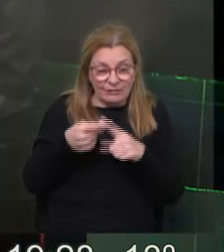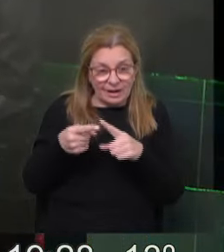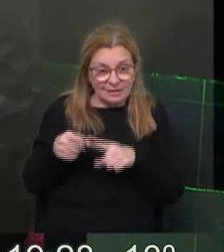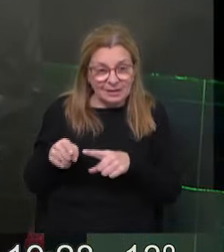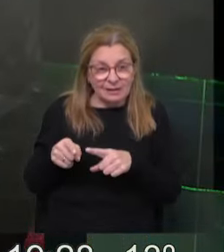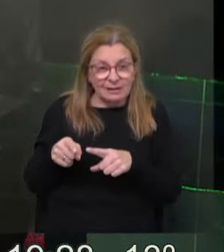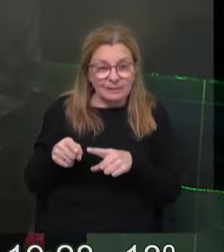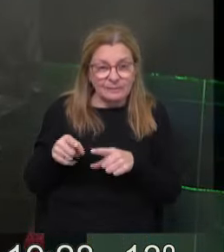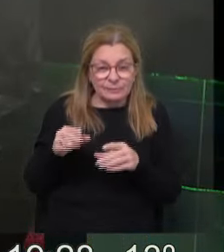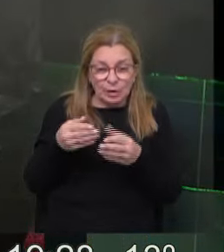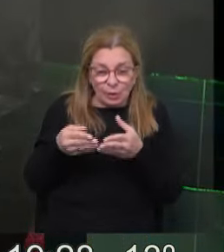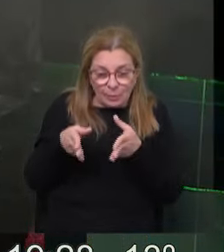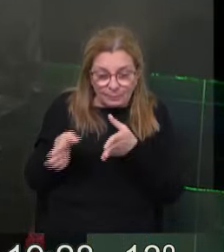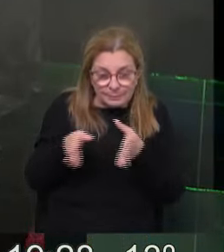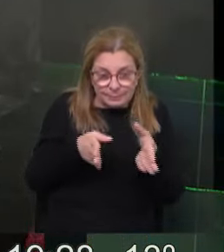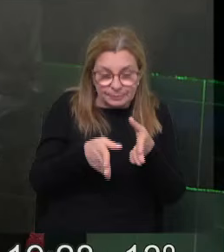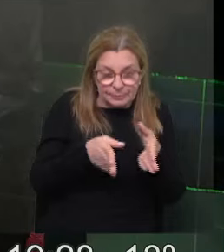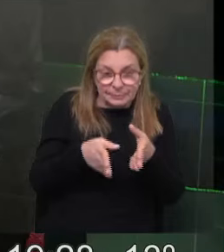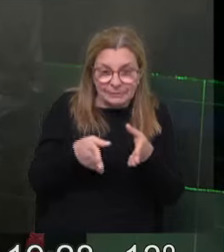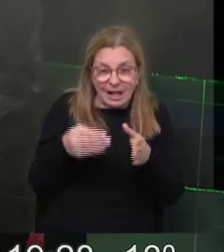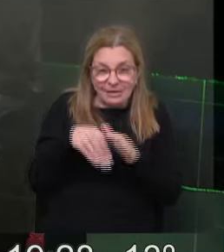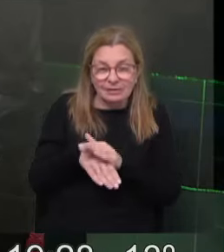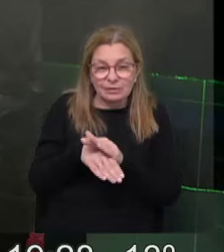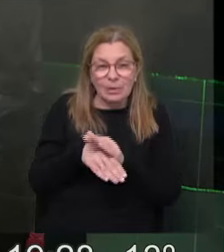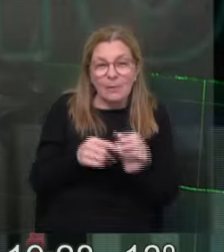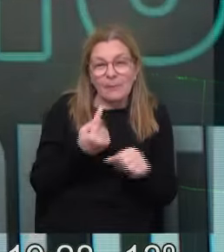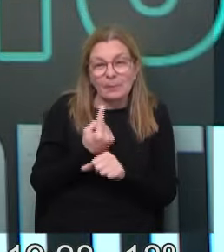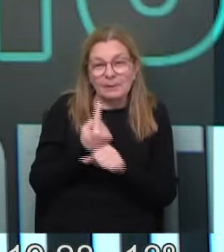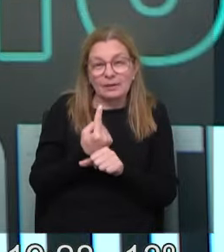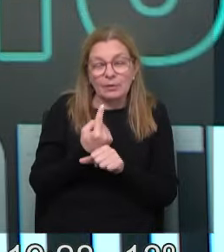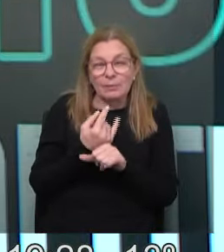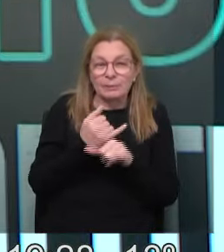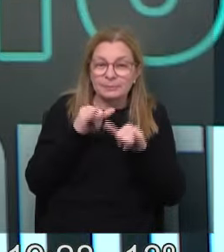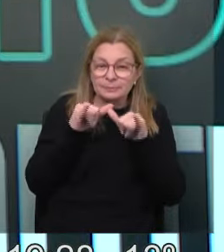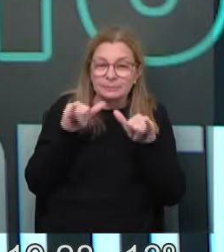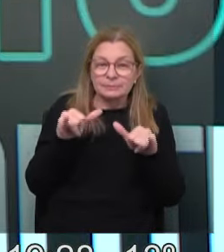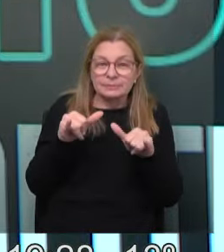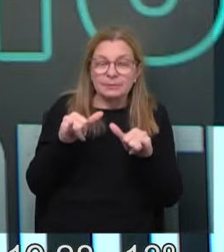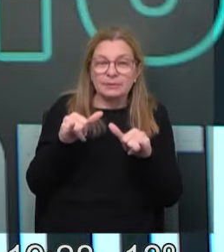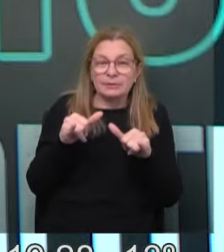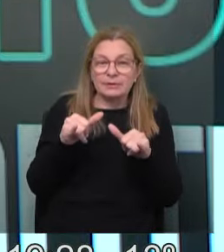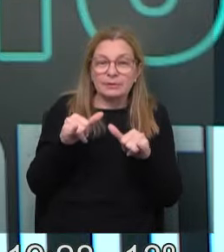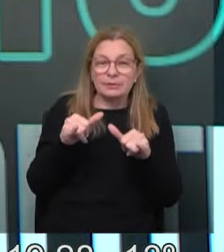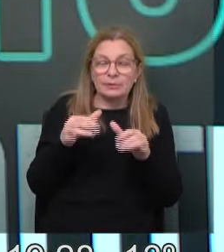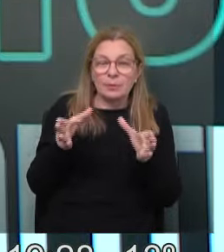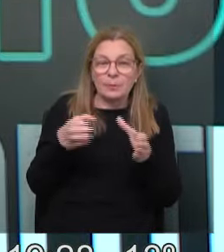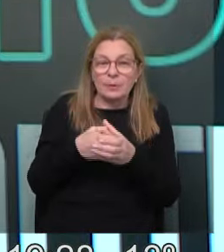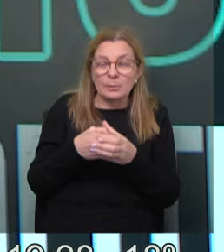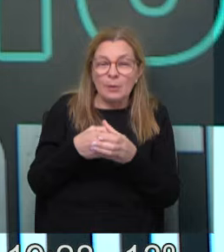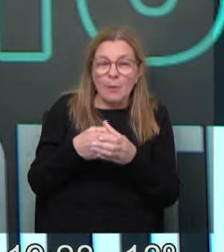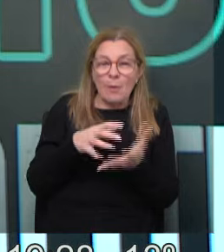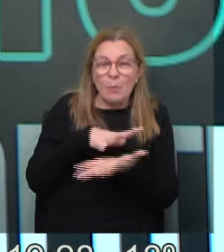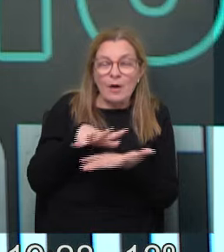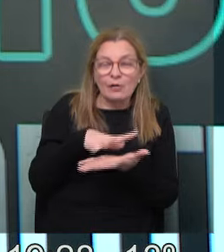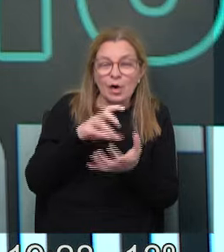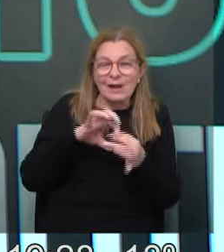de fragmentaciones internas eh primero con el lanzamiento de este el espacio de los pueblos libres no